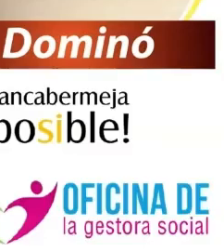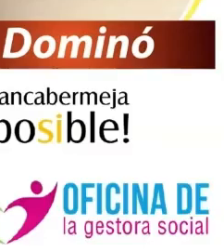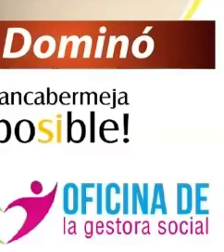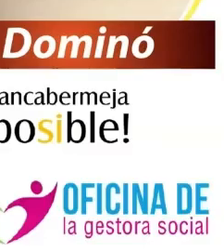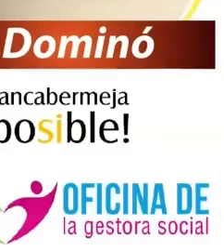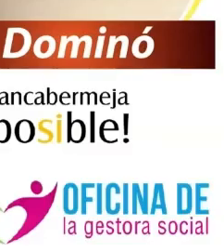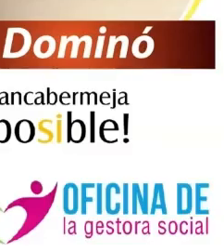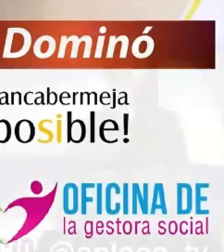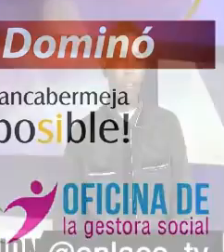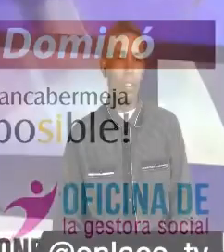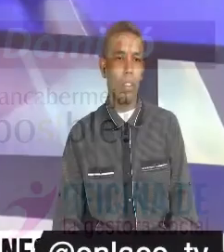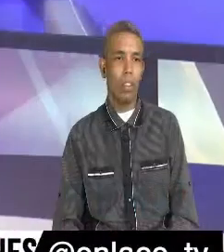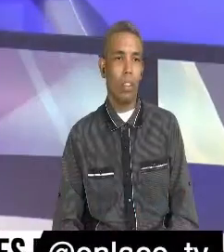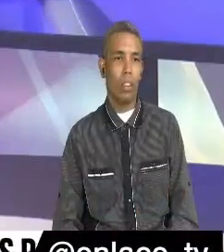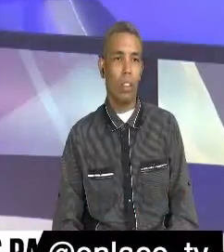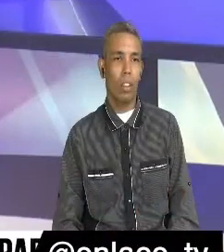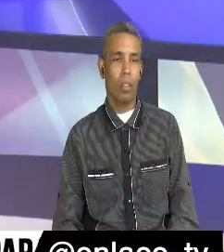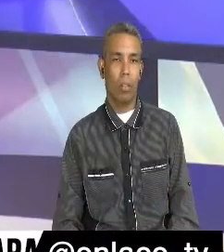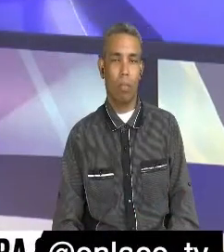actividad gratuita.